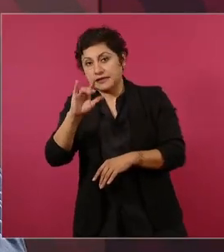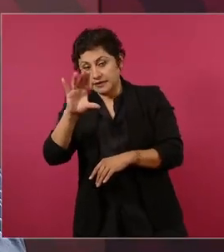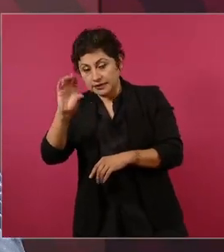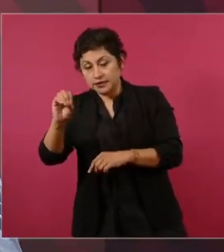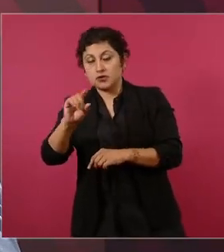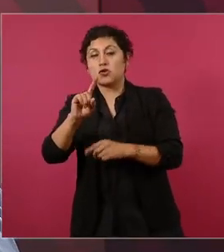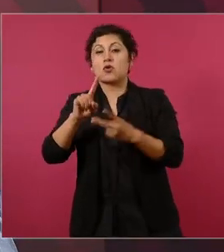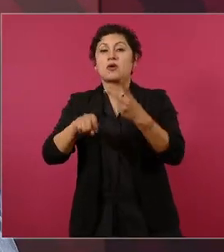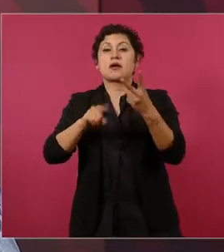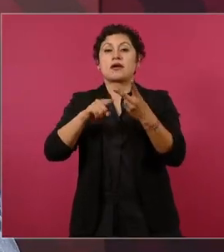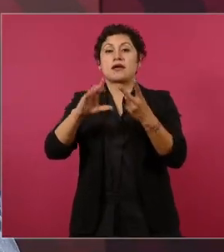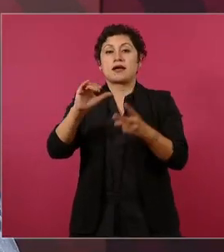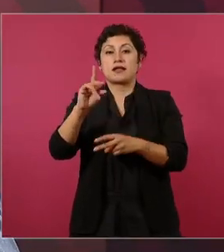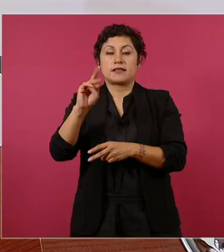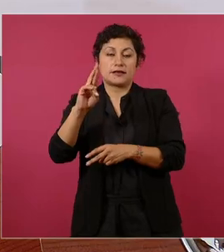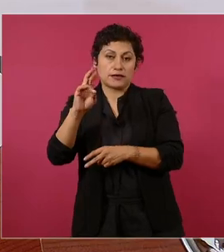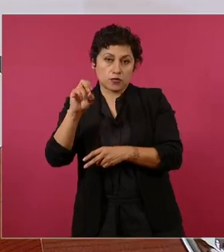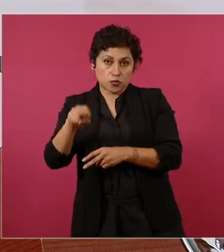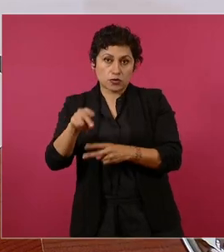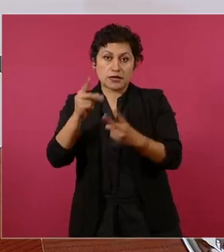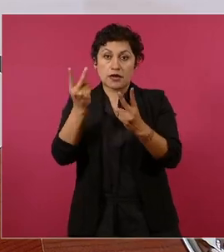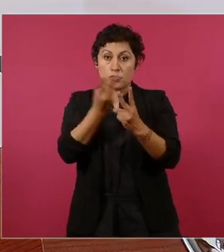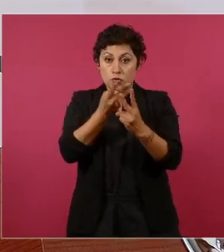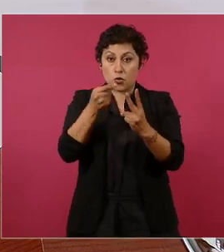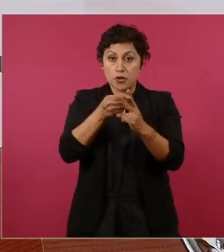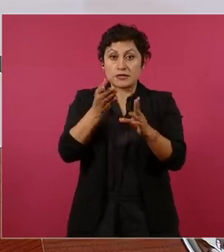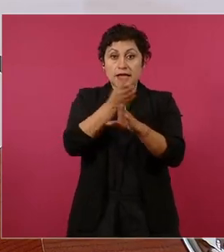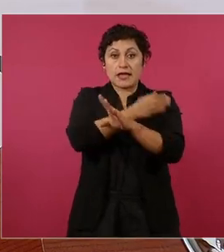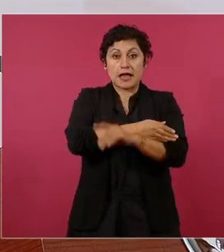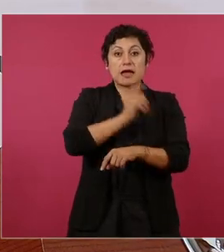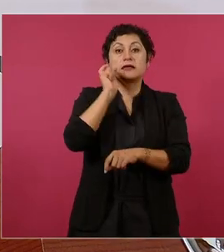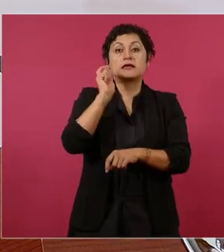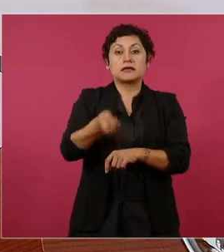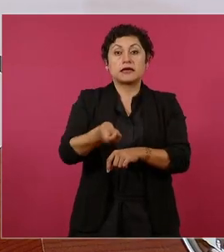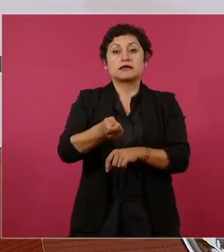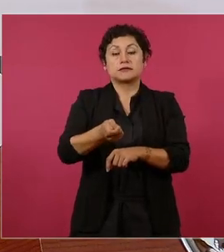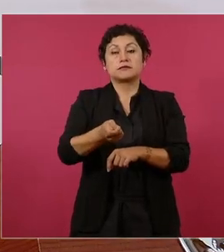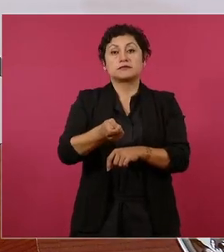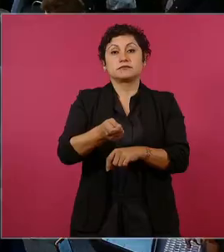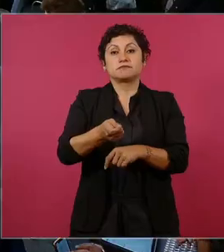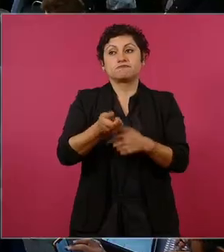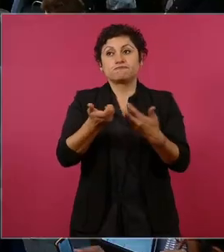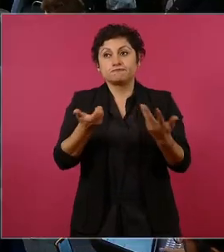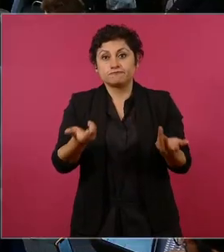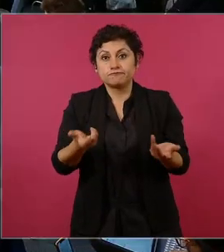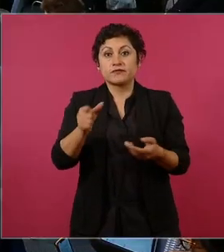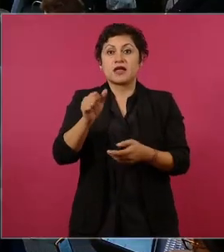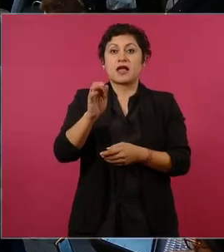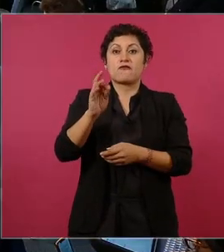que quitando las Afores, y que el gobierno manejara